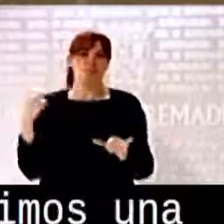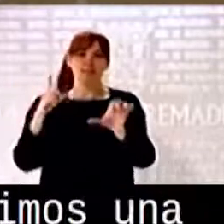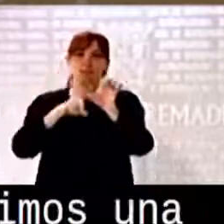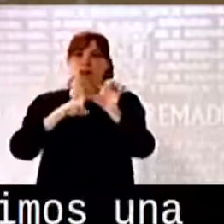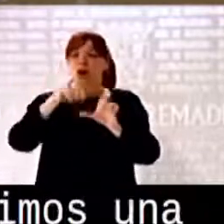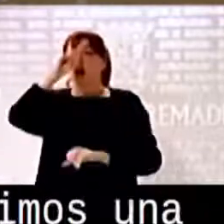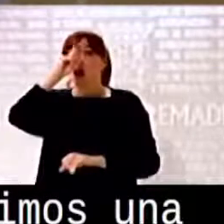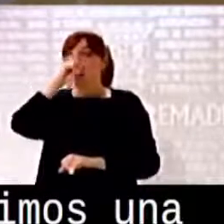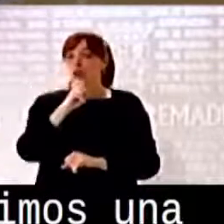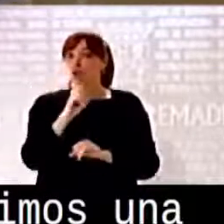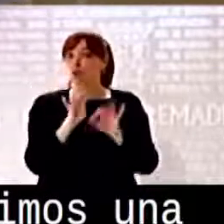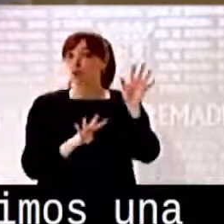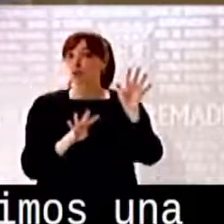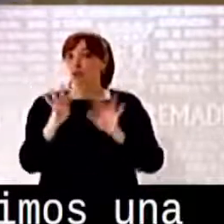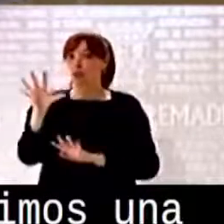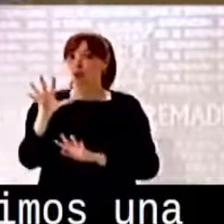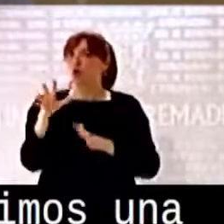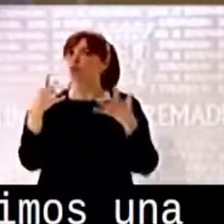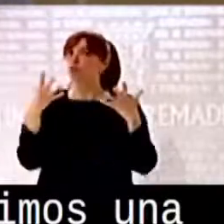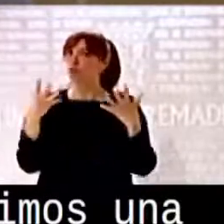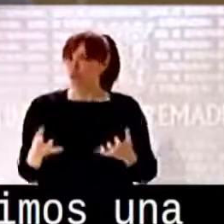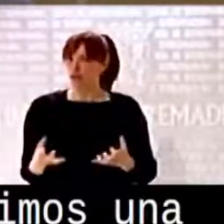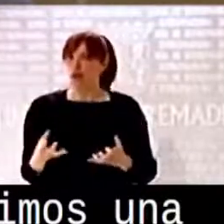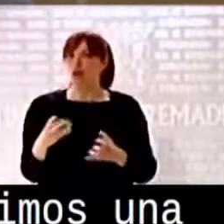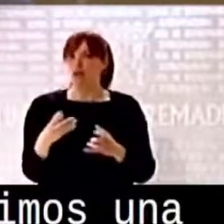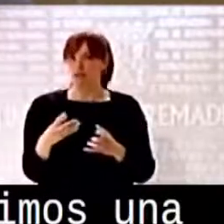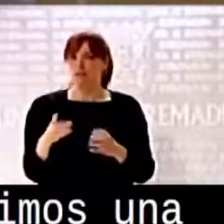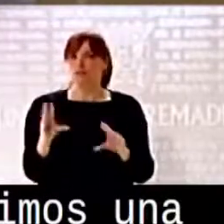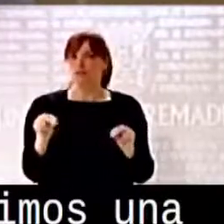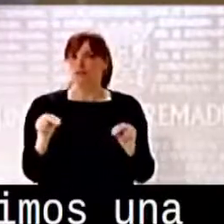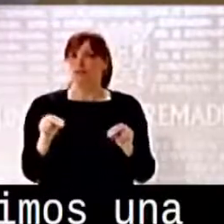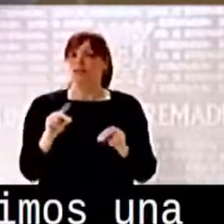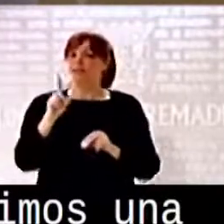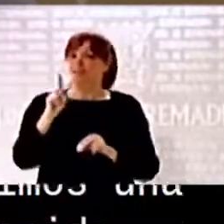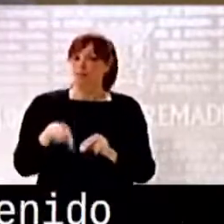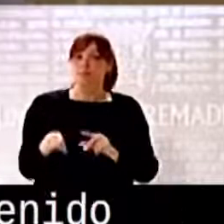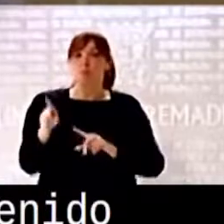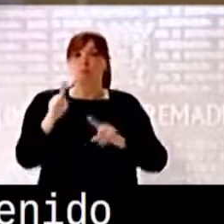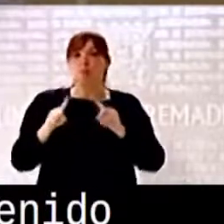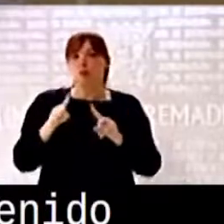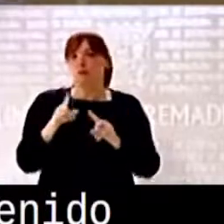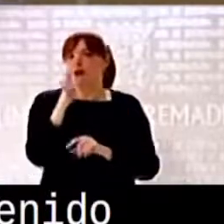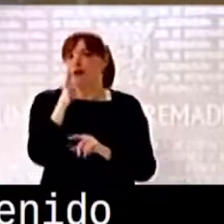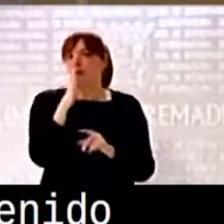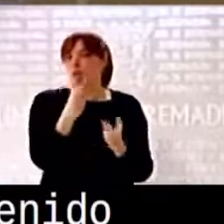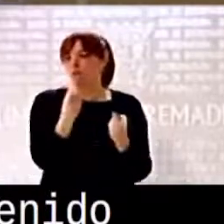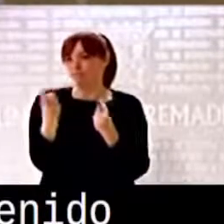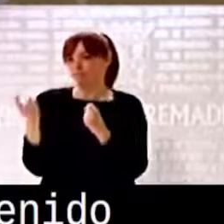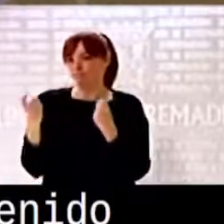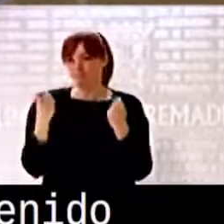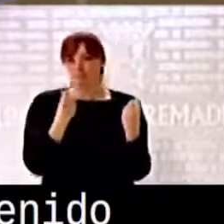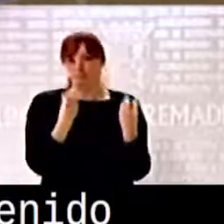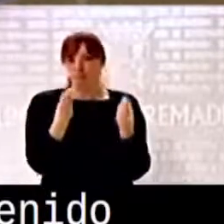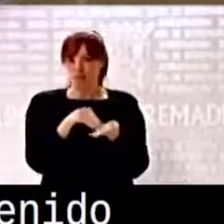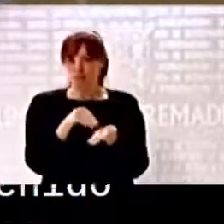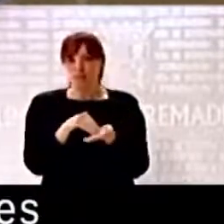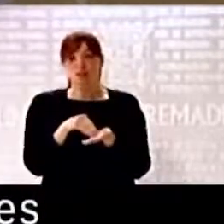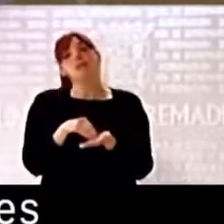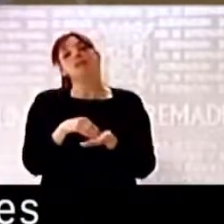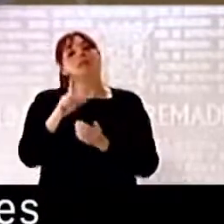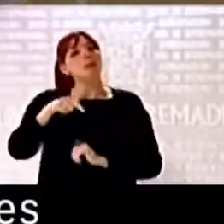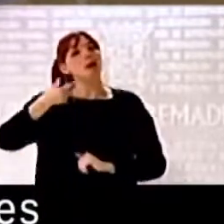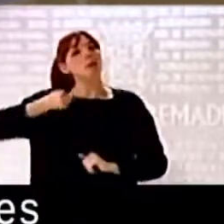sequía en el año 95, no es la primera vez que hemos tenido problemas de escasez de agua. Pero es